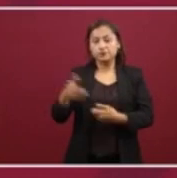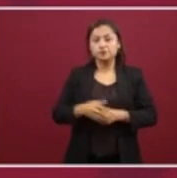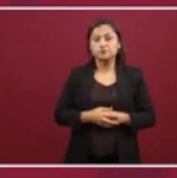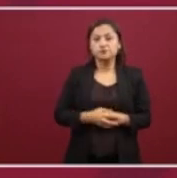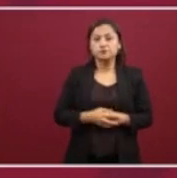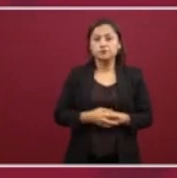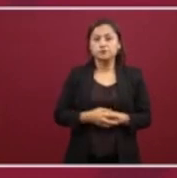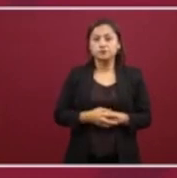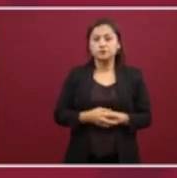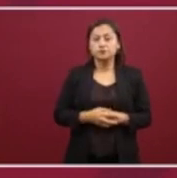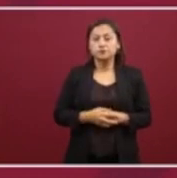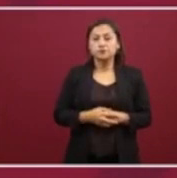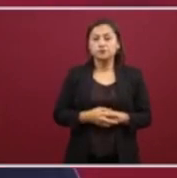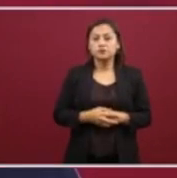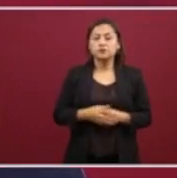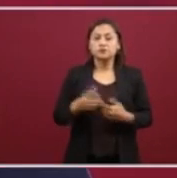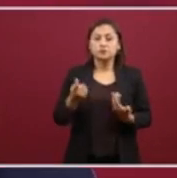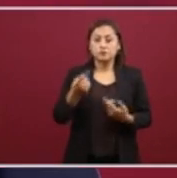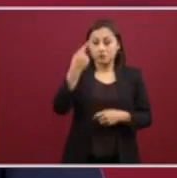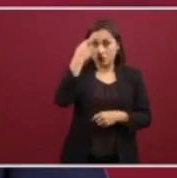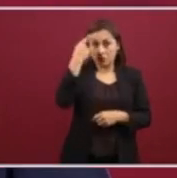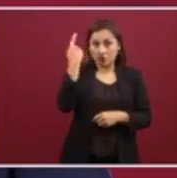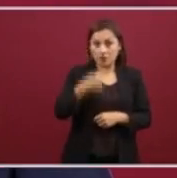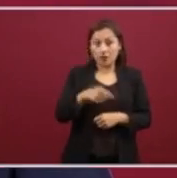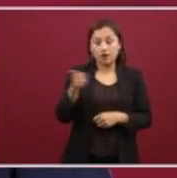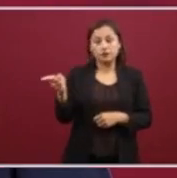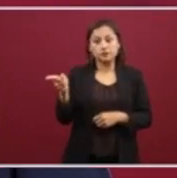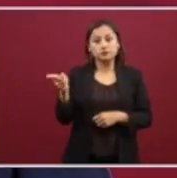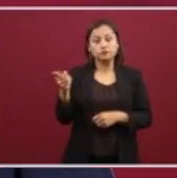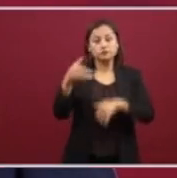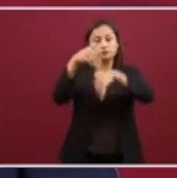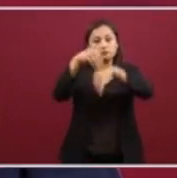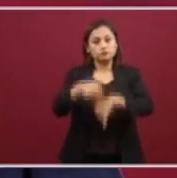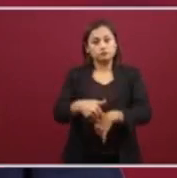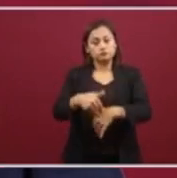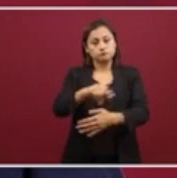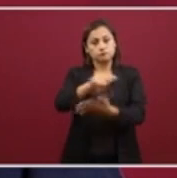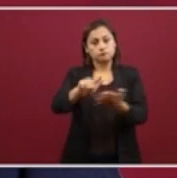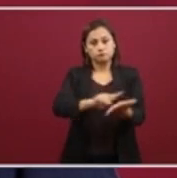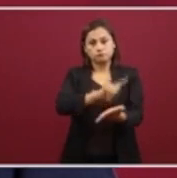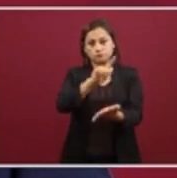apego a la ley, se